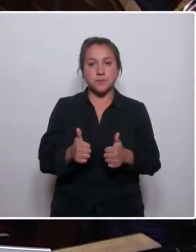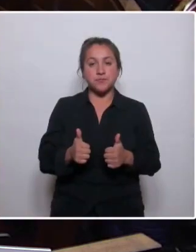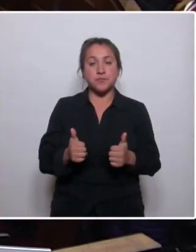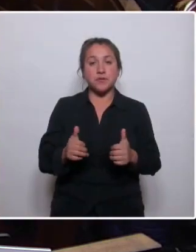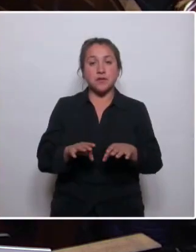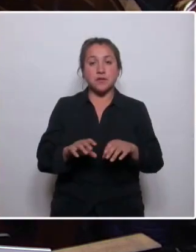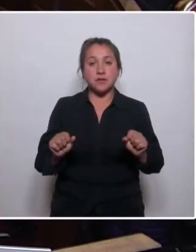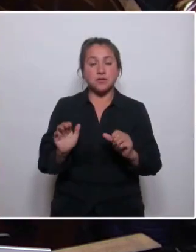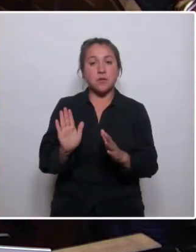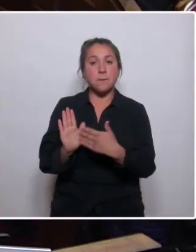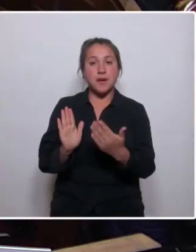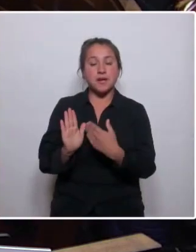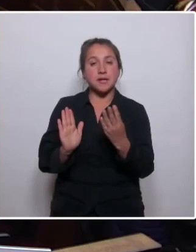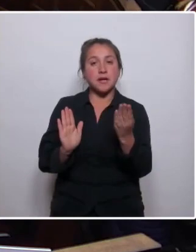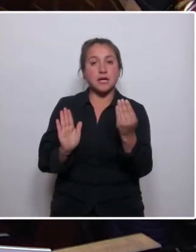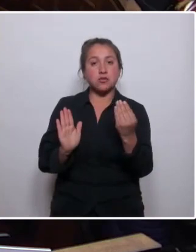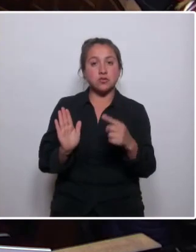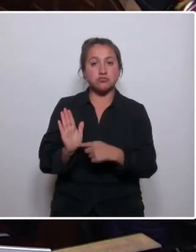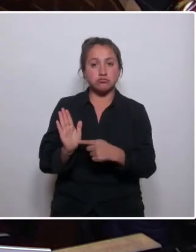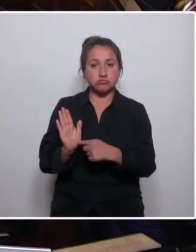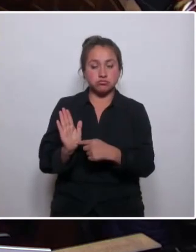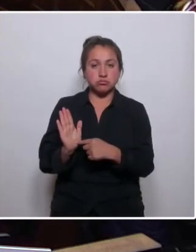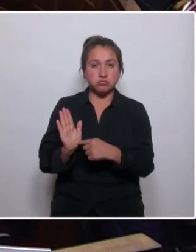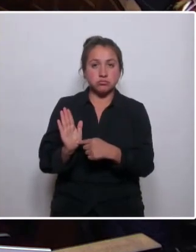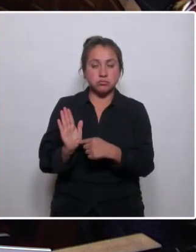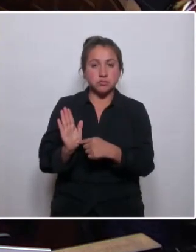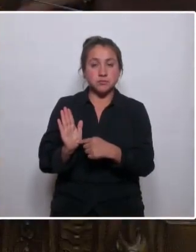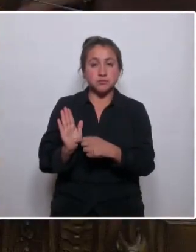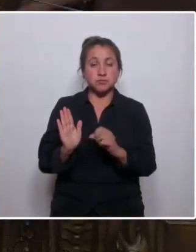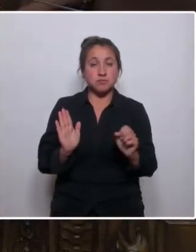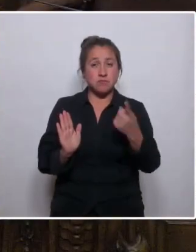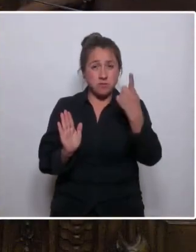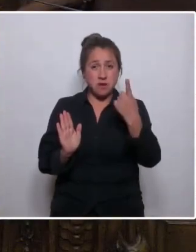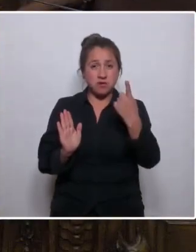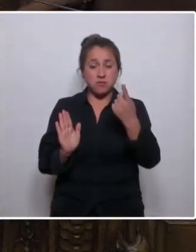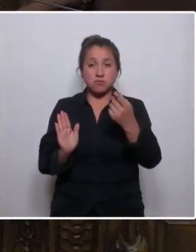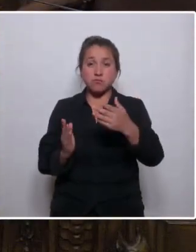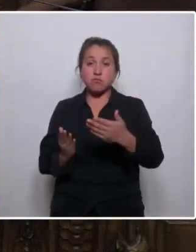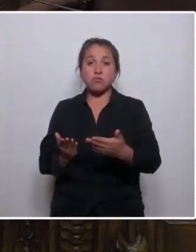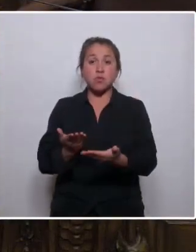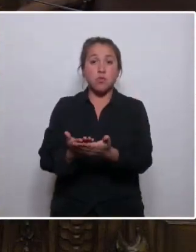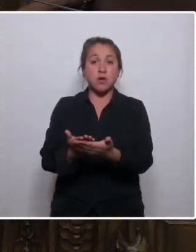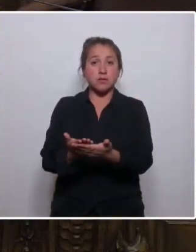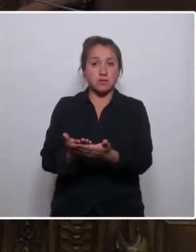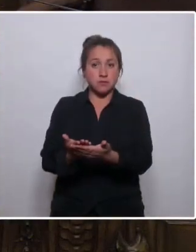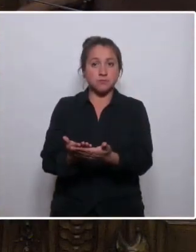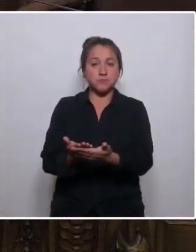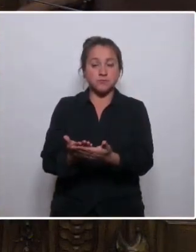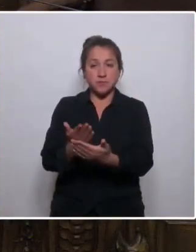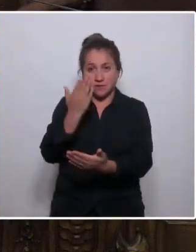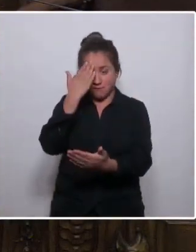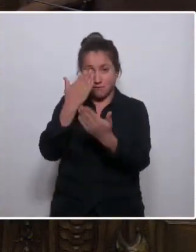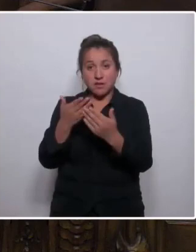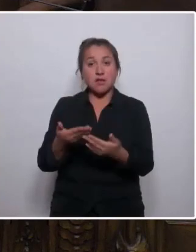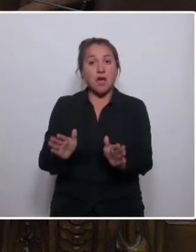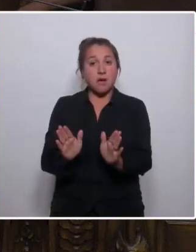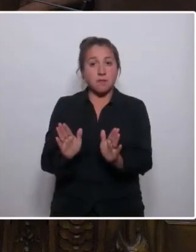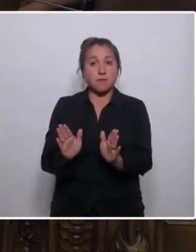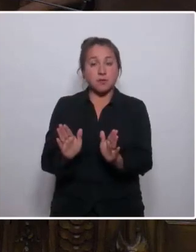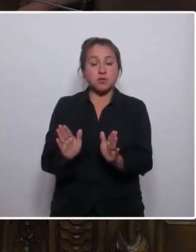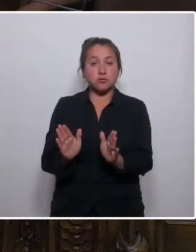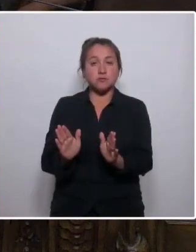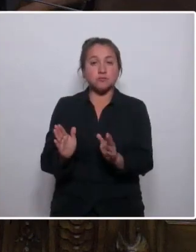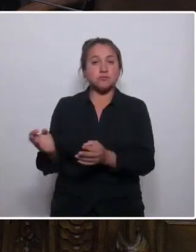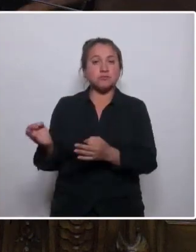estamos en la página 14 del comparado. En primer lugar, hay una propuesta del Frente Amplio